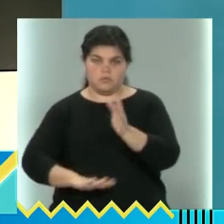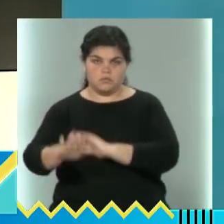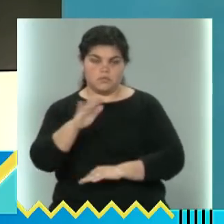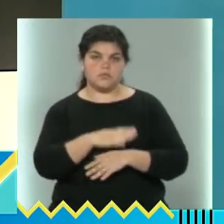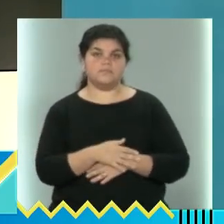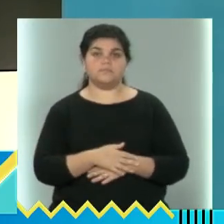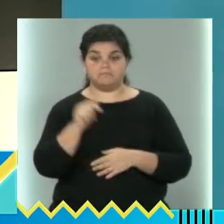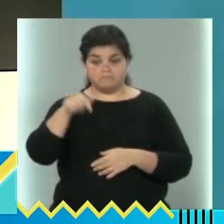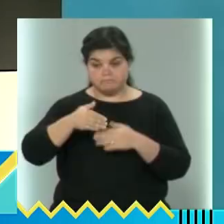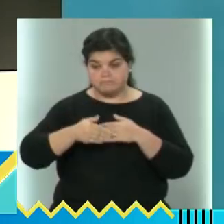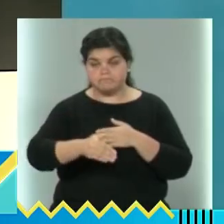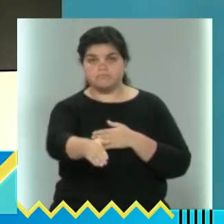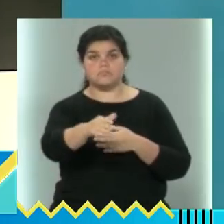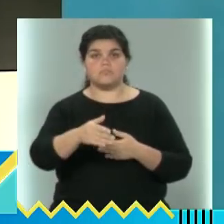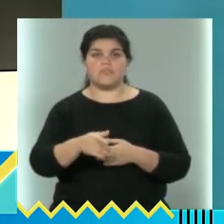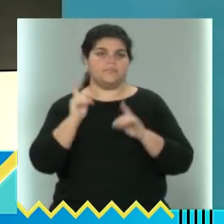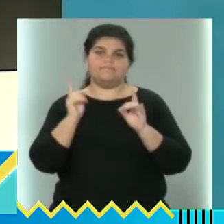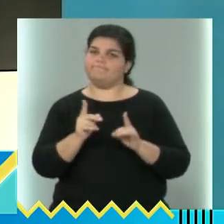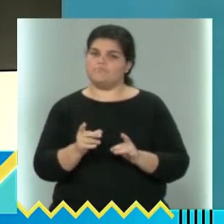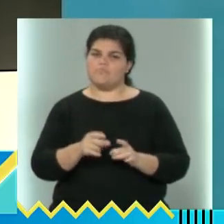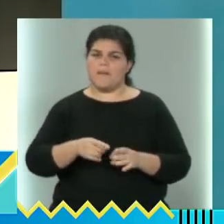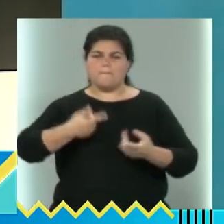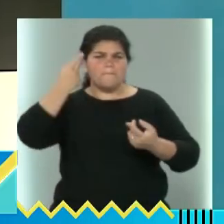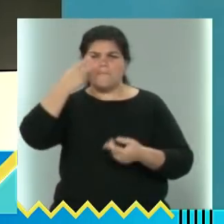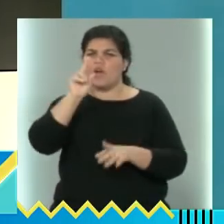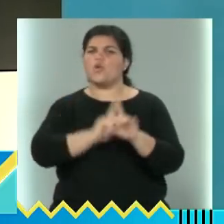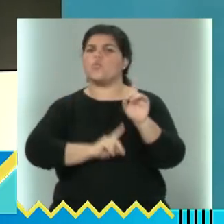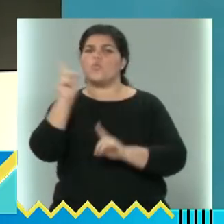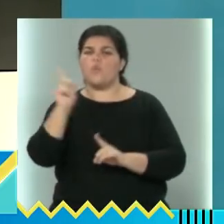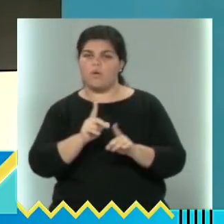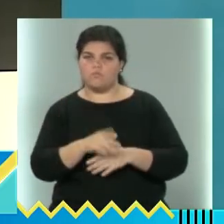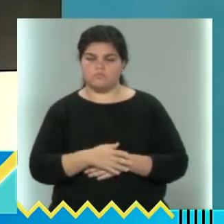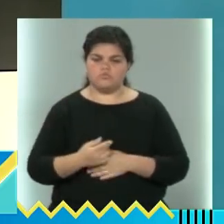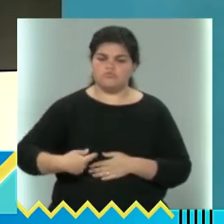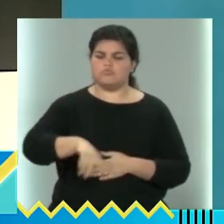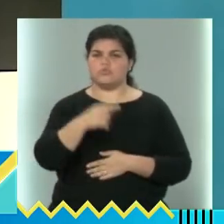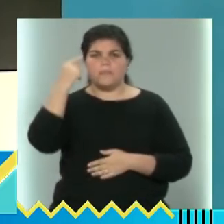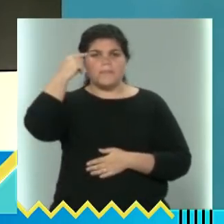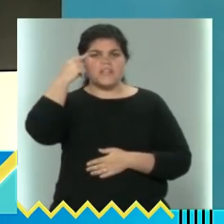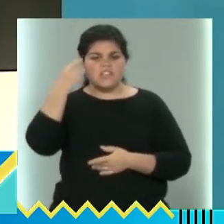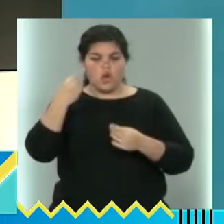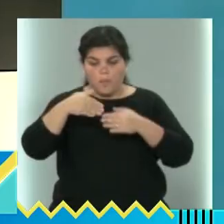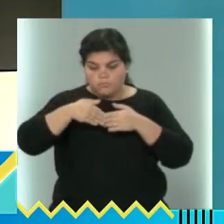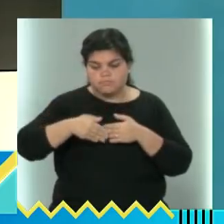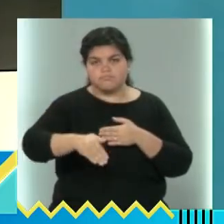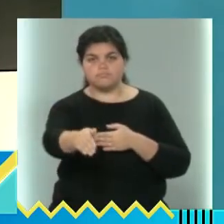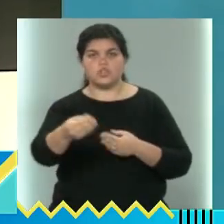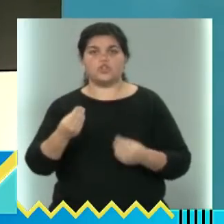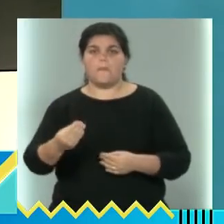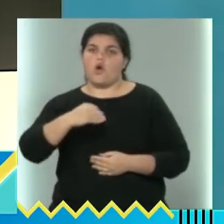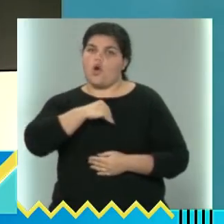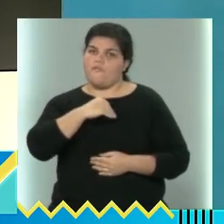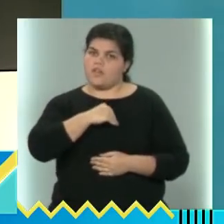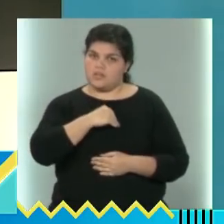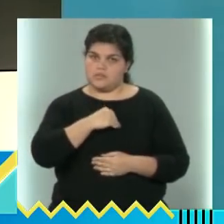de allí, lo que decía esto que es lo más crítico es, bueno, ¿cómo creemos? Y cómo a partir de ahí podemos llegar a confiar, por